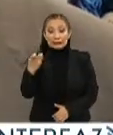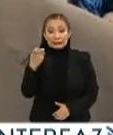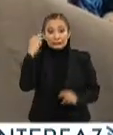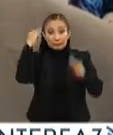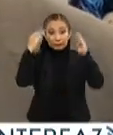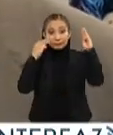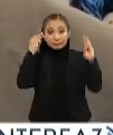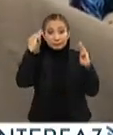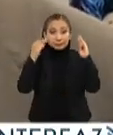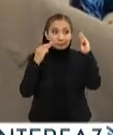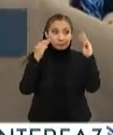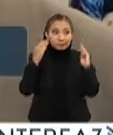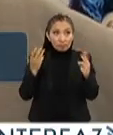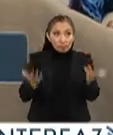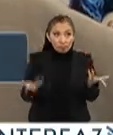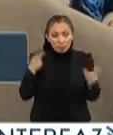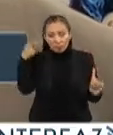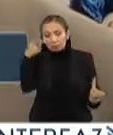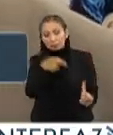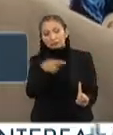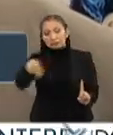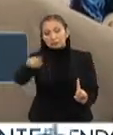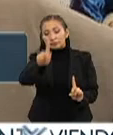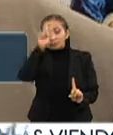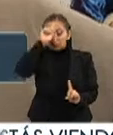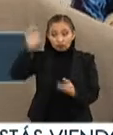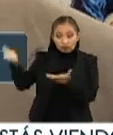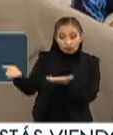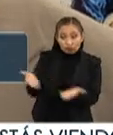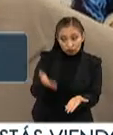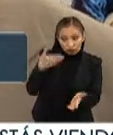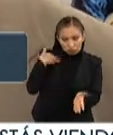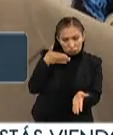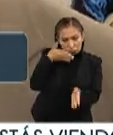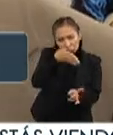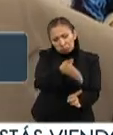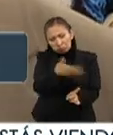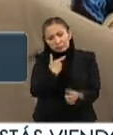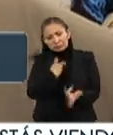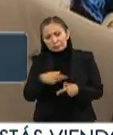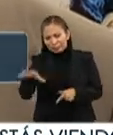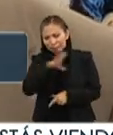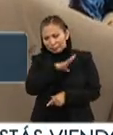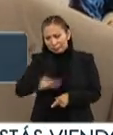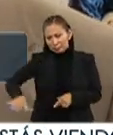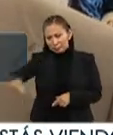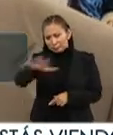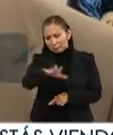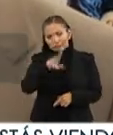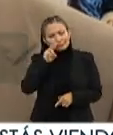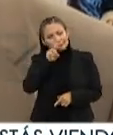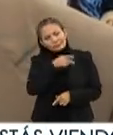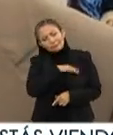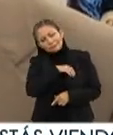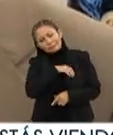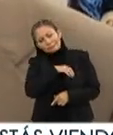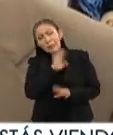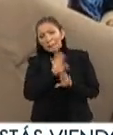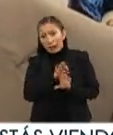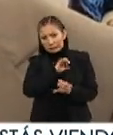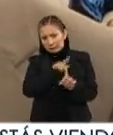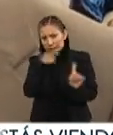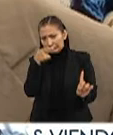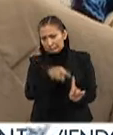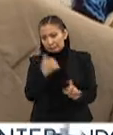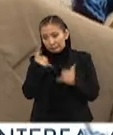un museo dirigido a la orientación del público en general, pero